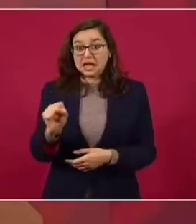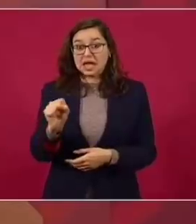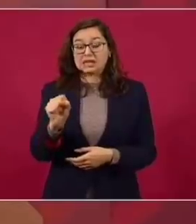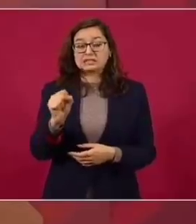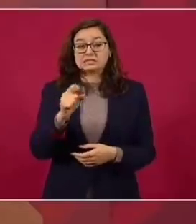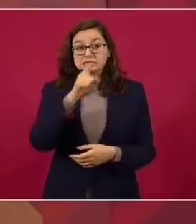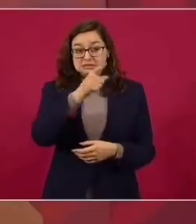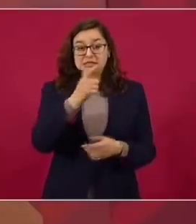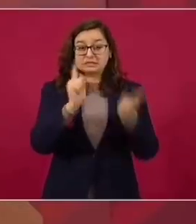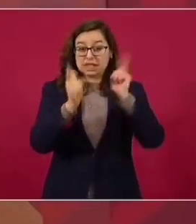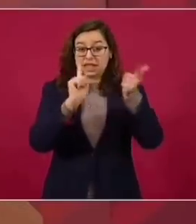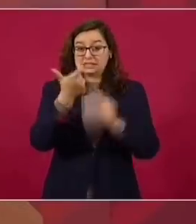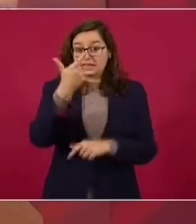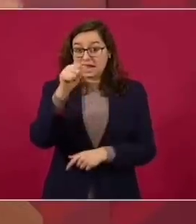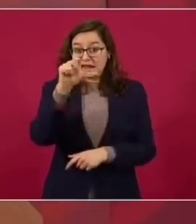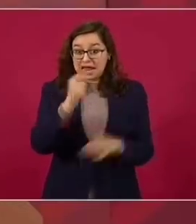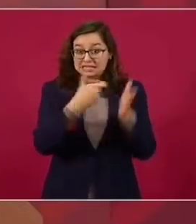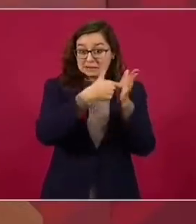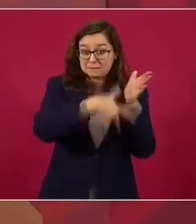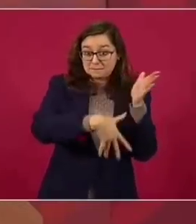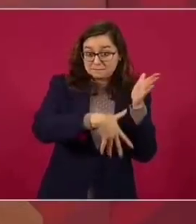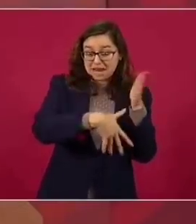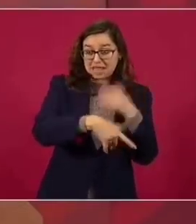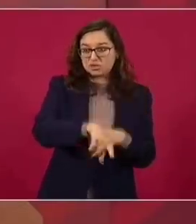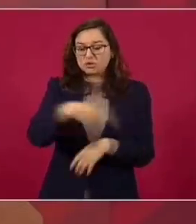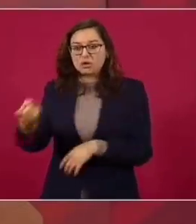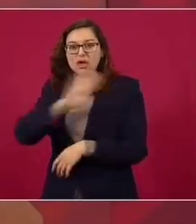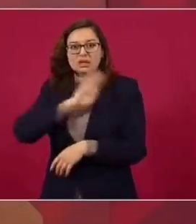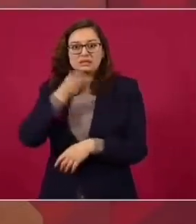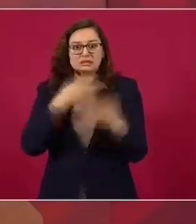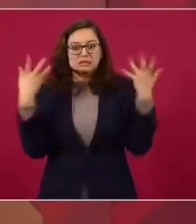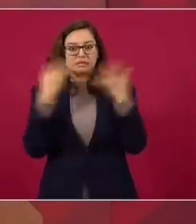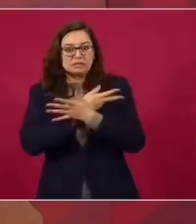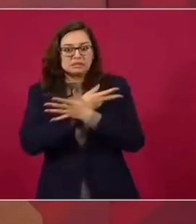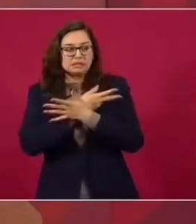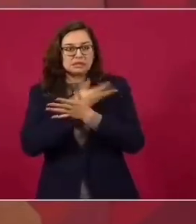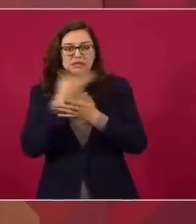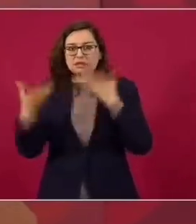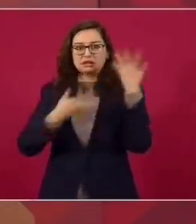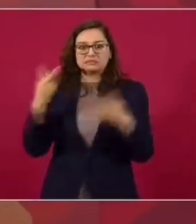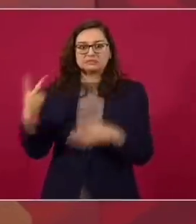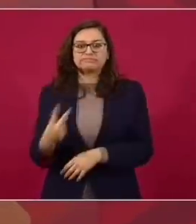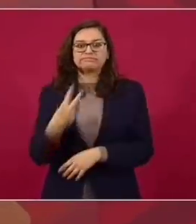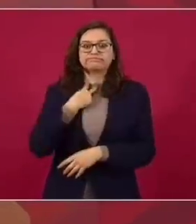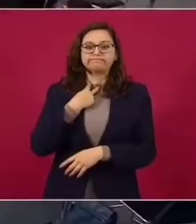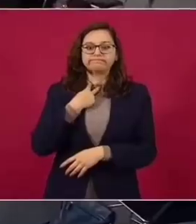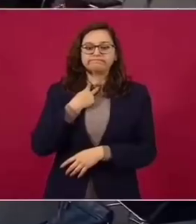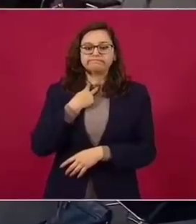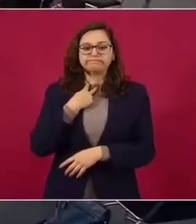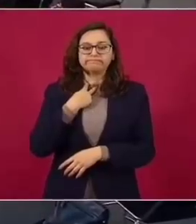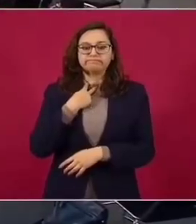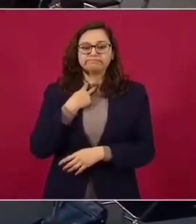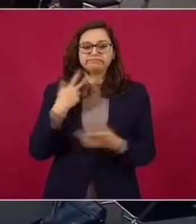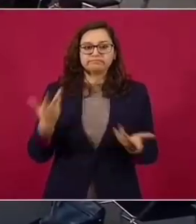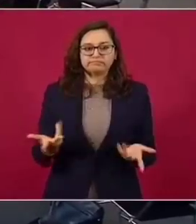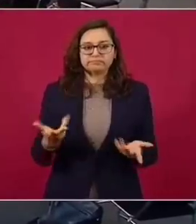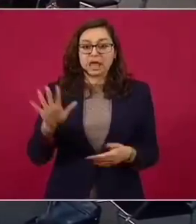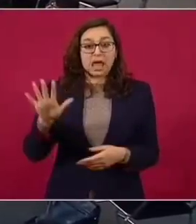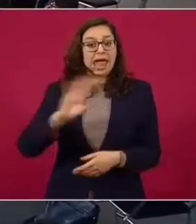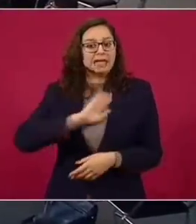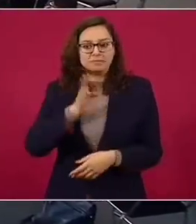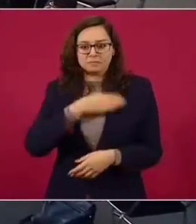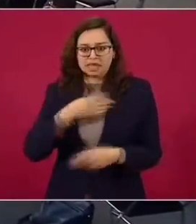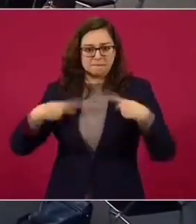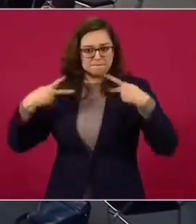Texas, ya no les resultaba a los españoles, me refiero a los empresarios, no confundir al pueblo de